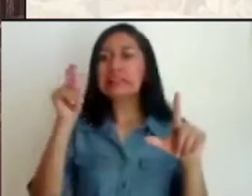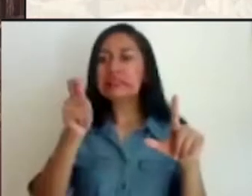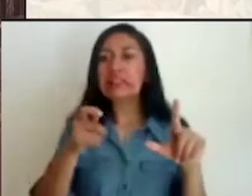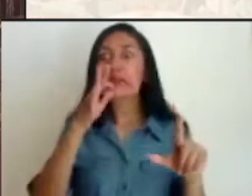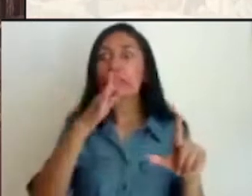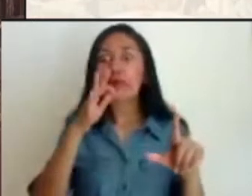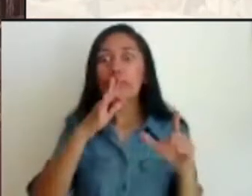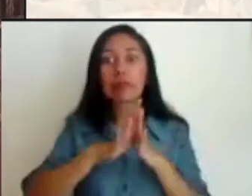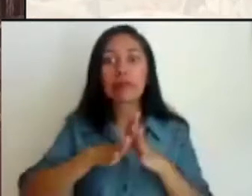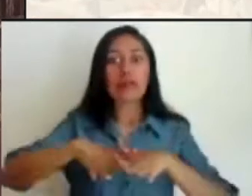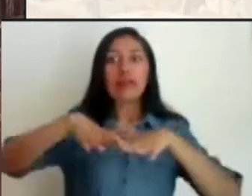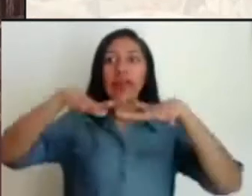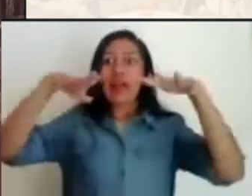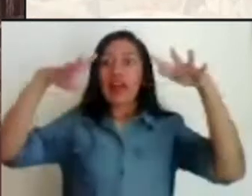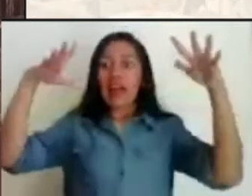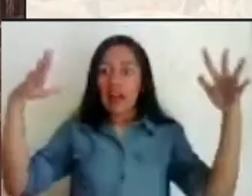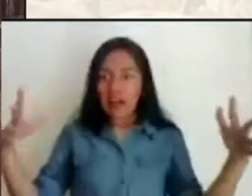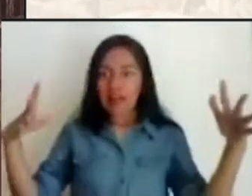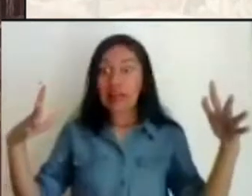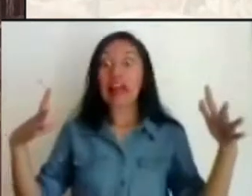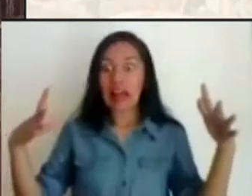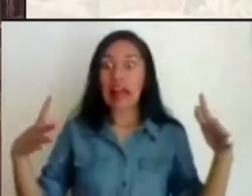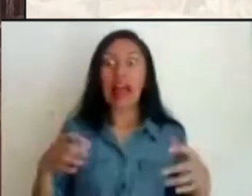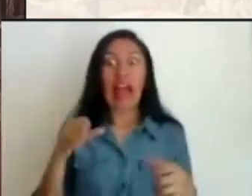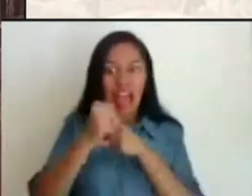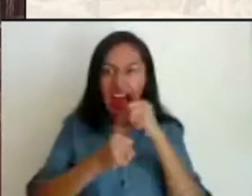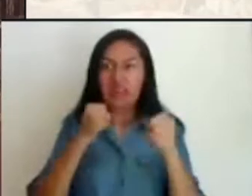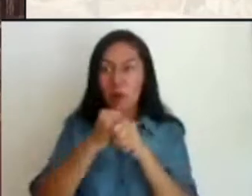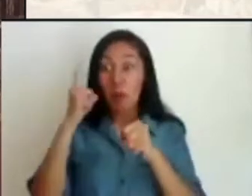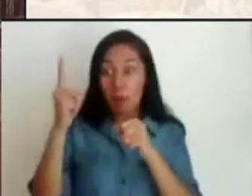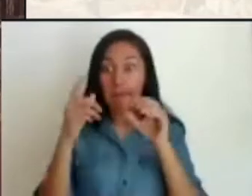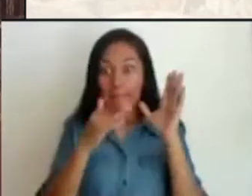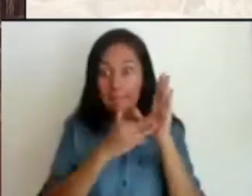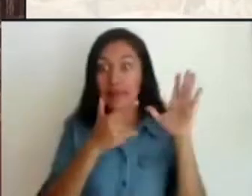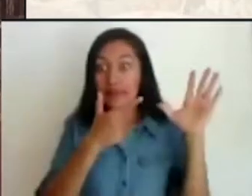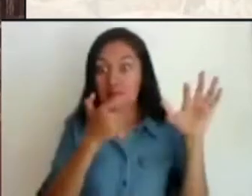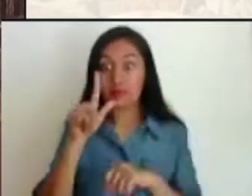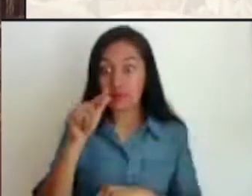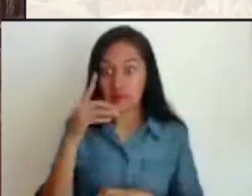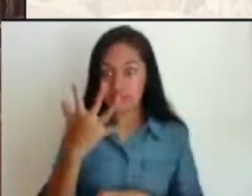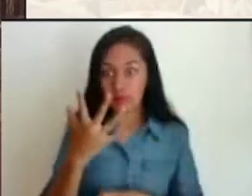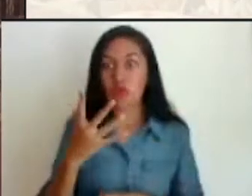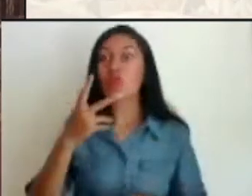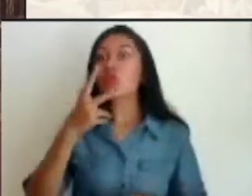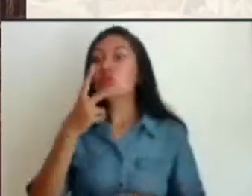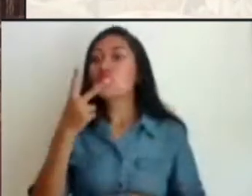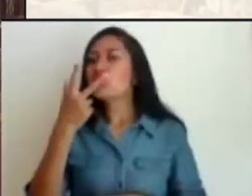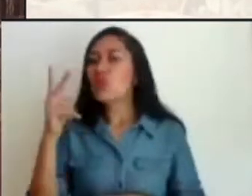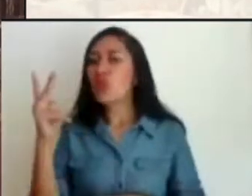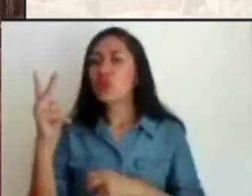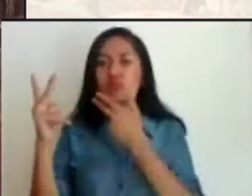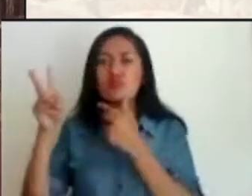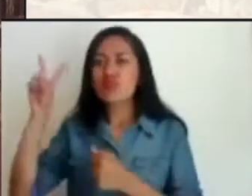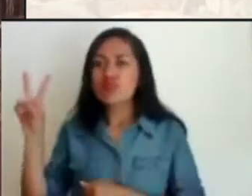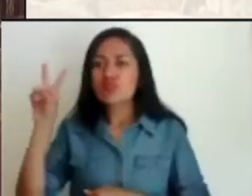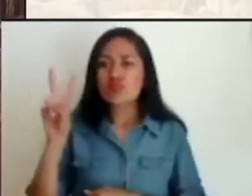porque ese año de 1575, dos personajes que llegaron a Venecia celebraron ahí la